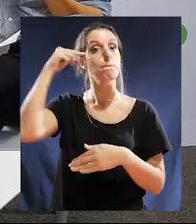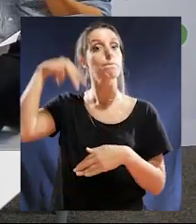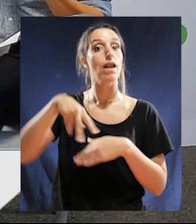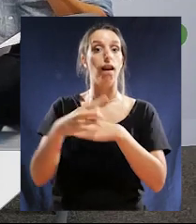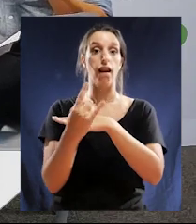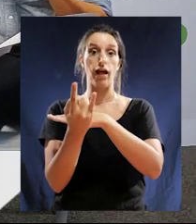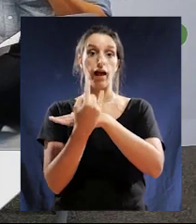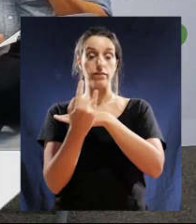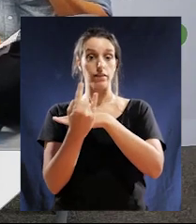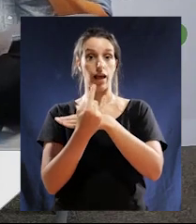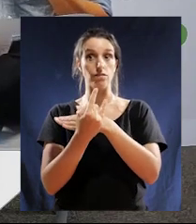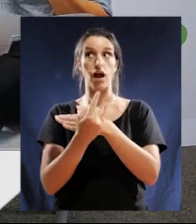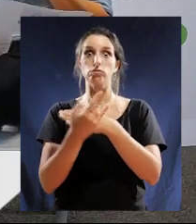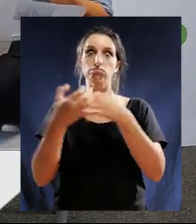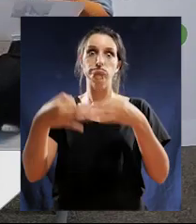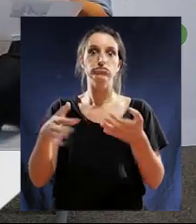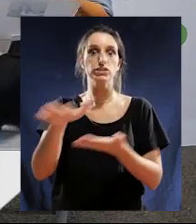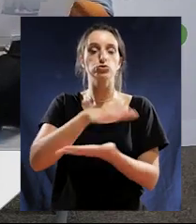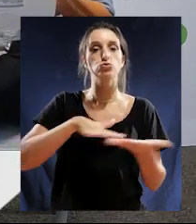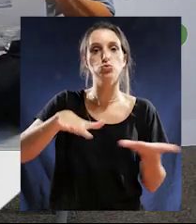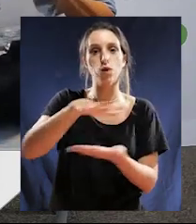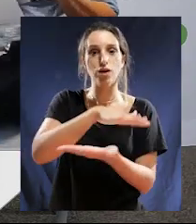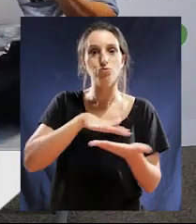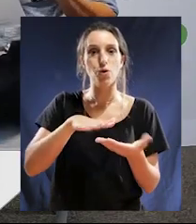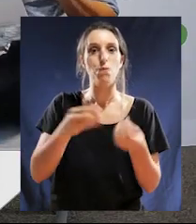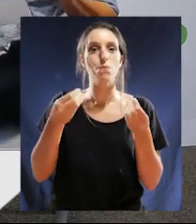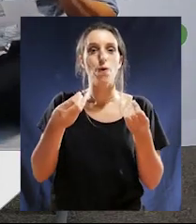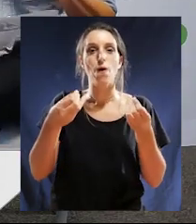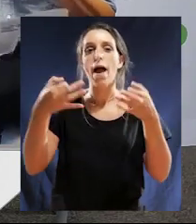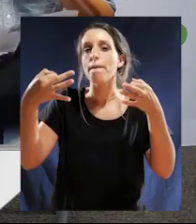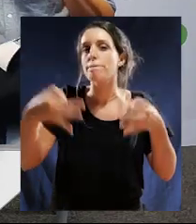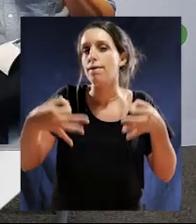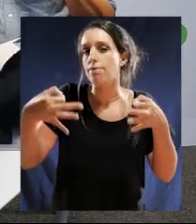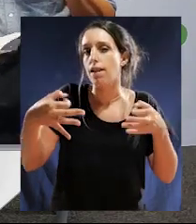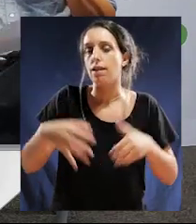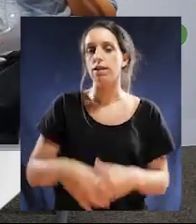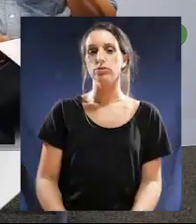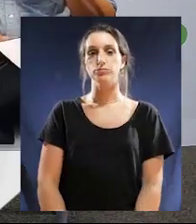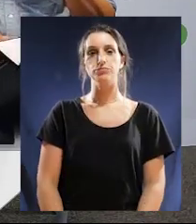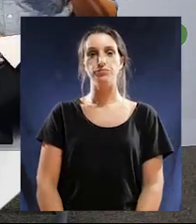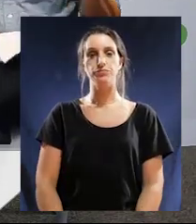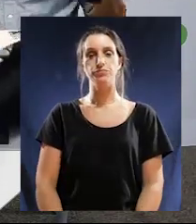en el marco de esta situación tan especial